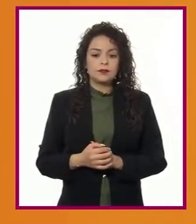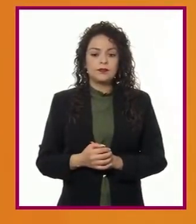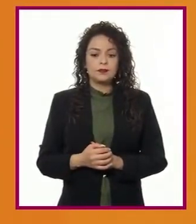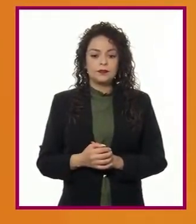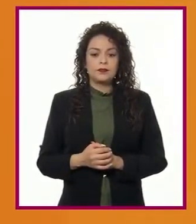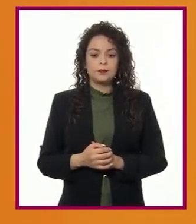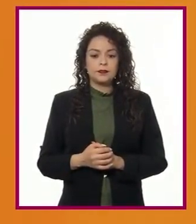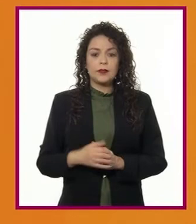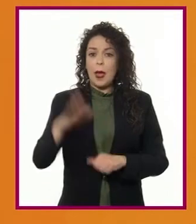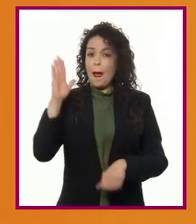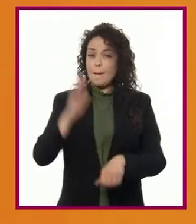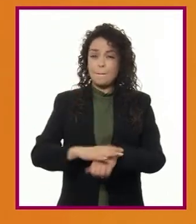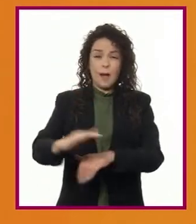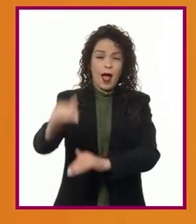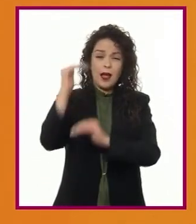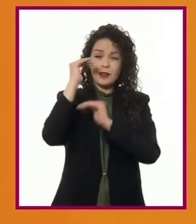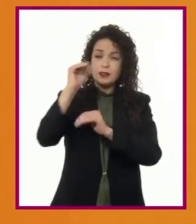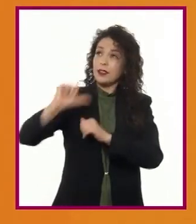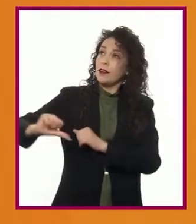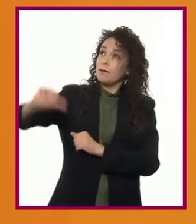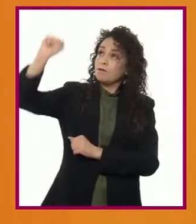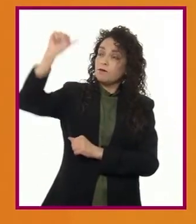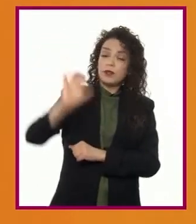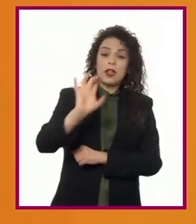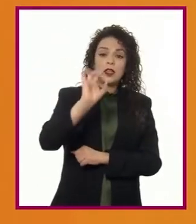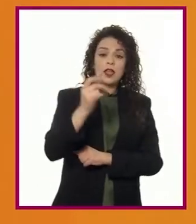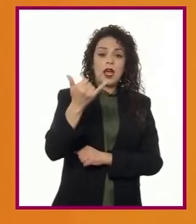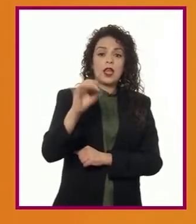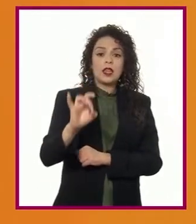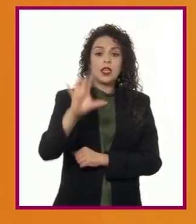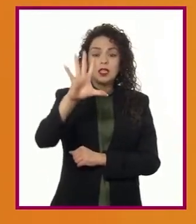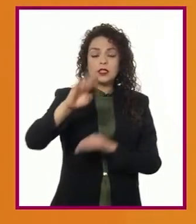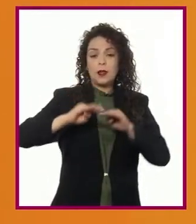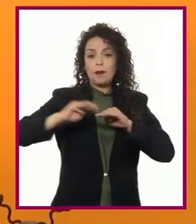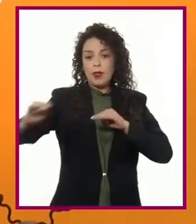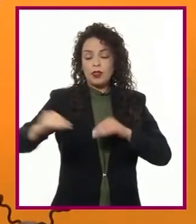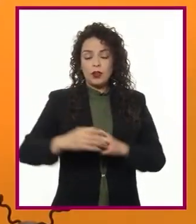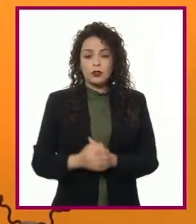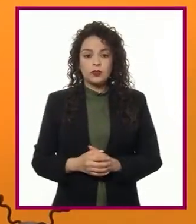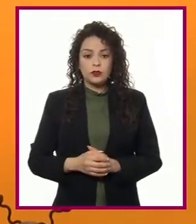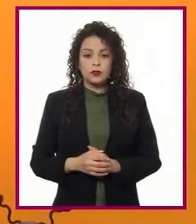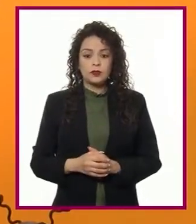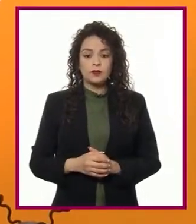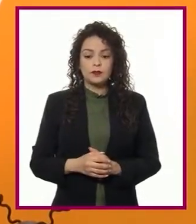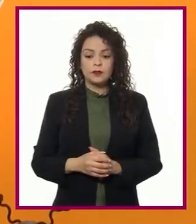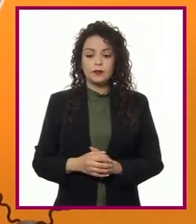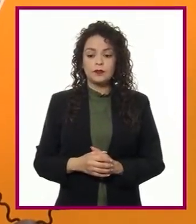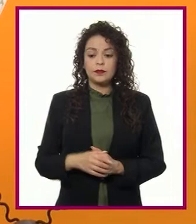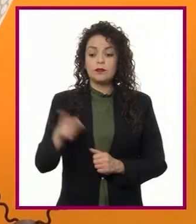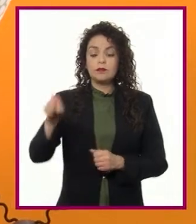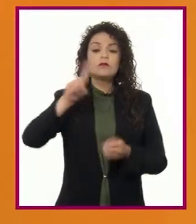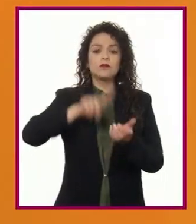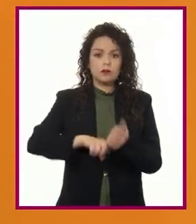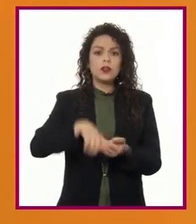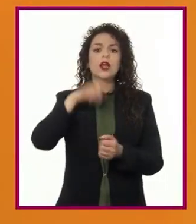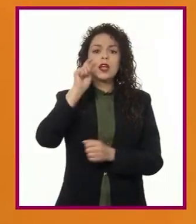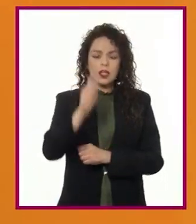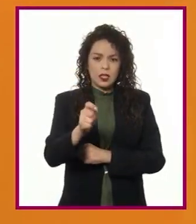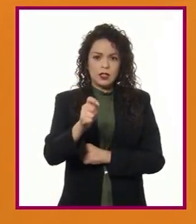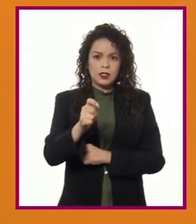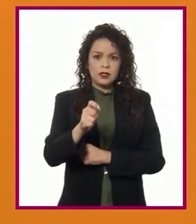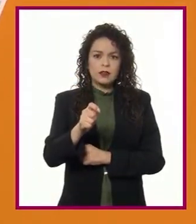La altura máxima que llegan a alcanzar es entre los 30 y 35 metros. Es maderable, es